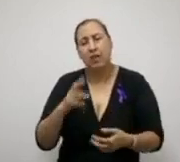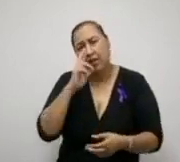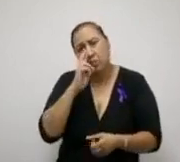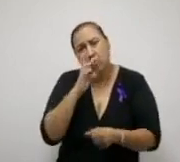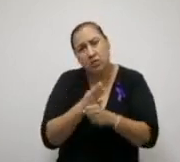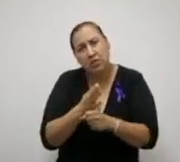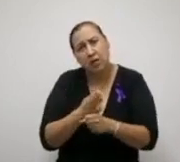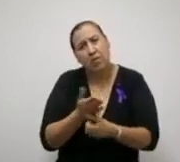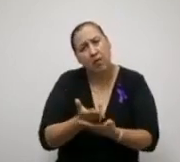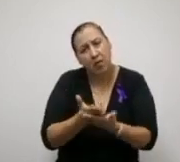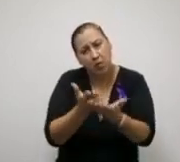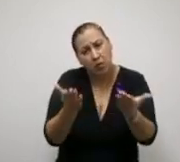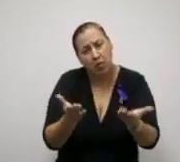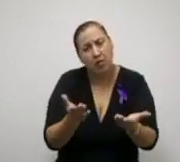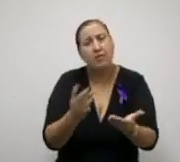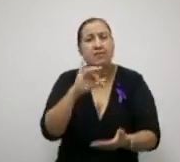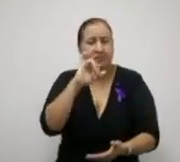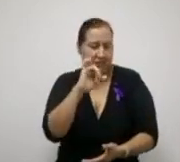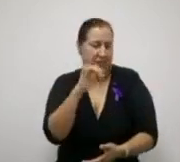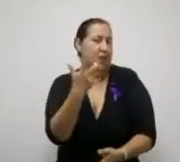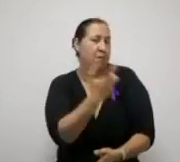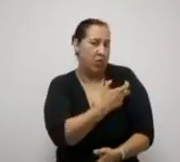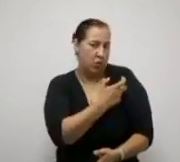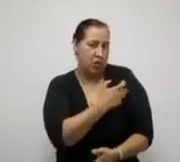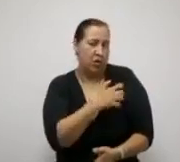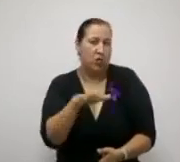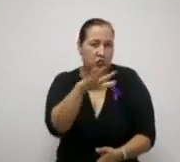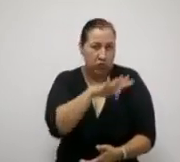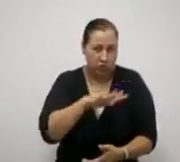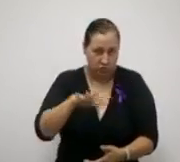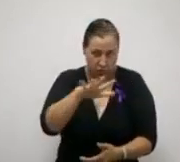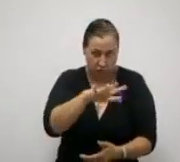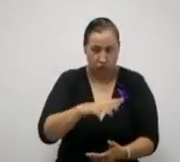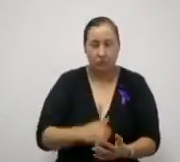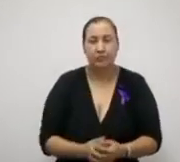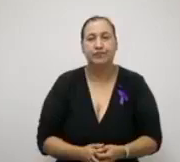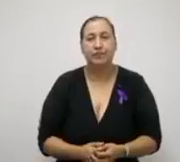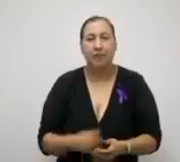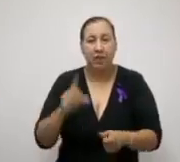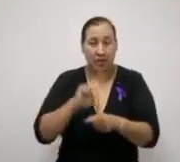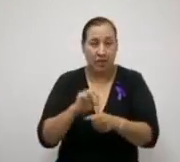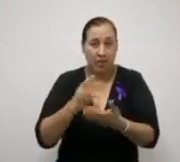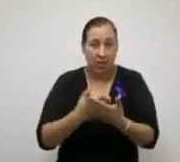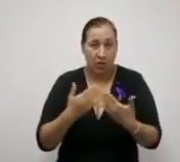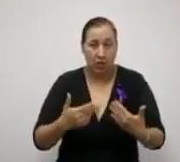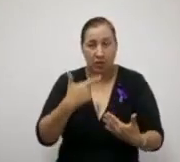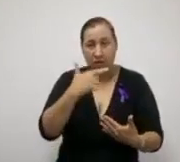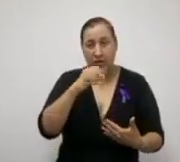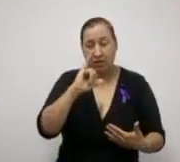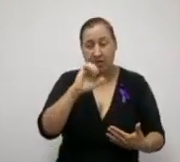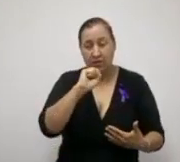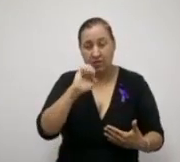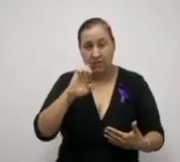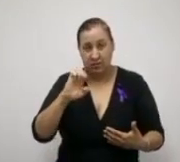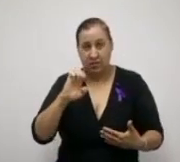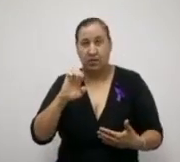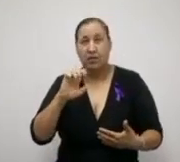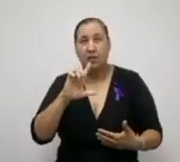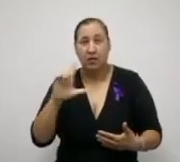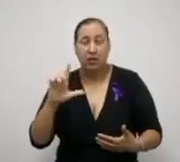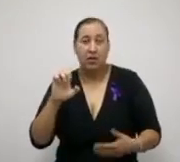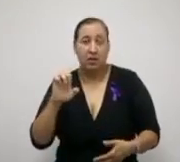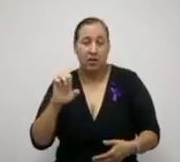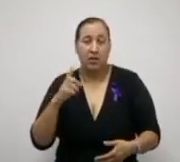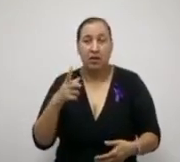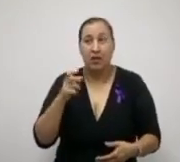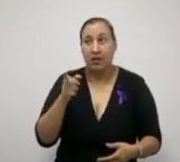corresponsable, díganle sí a la vacuna. El día de hoy nos acompaña la doctora Giselle Rodríguez Cobian. Ella es la jefa